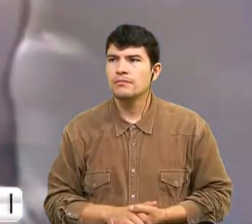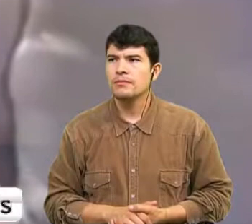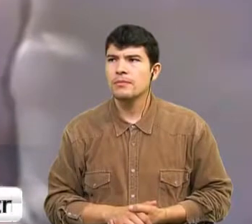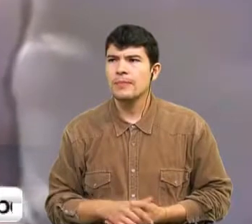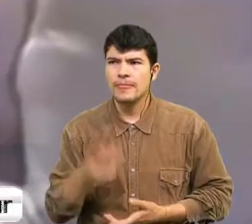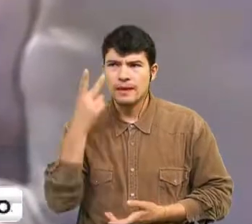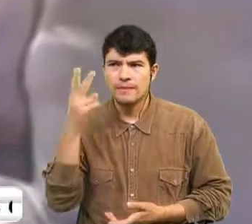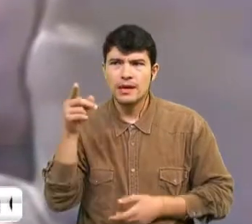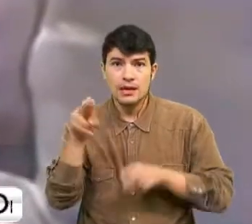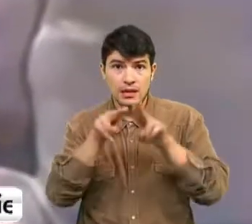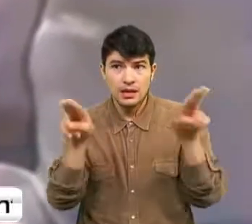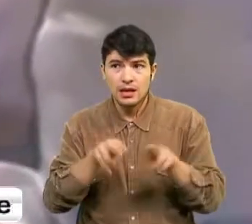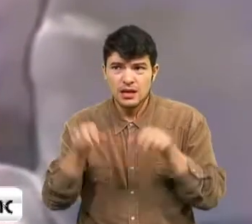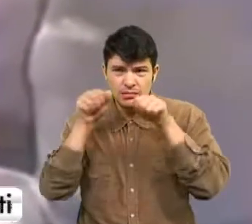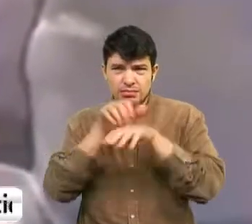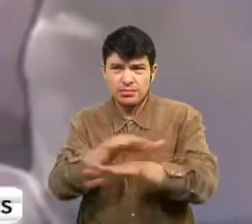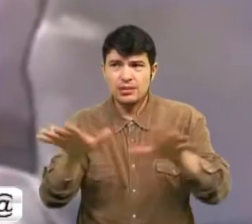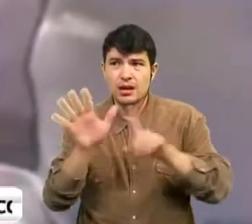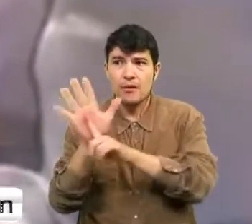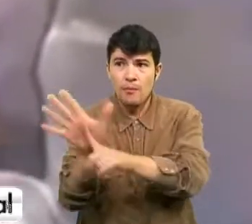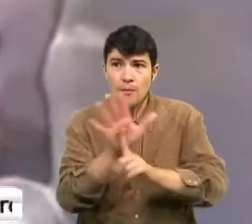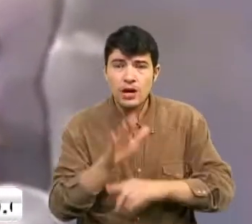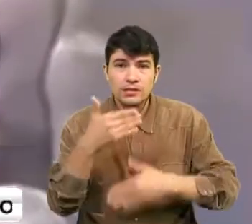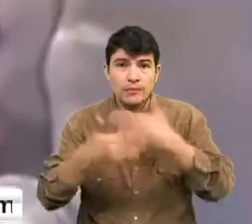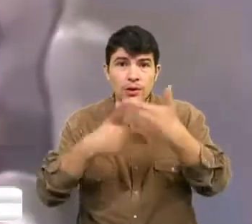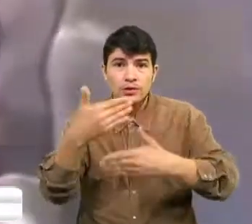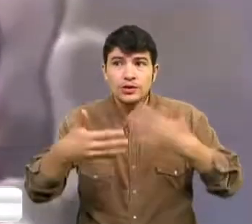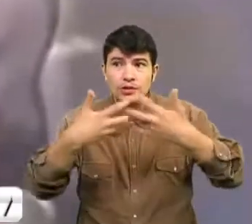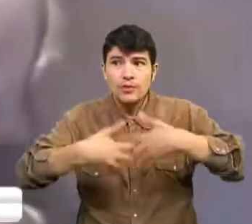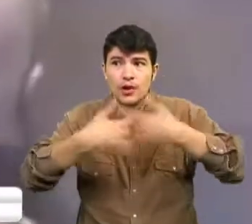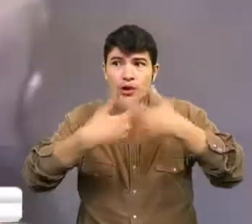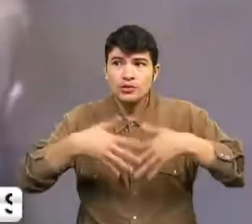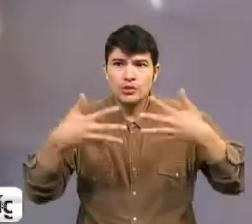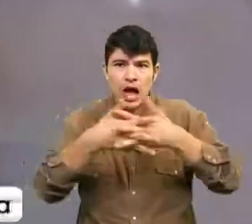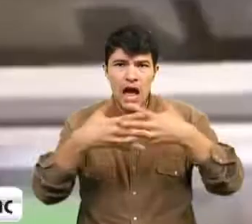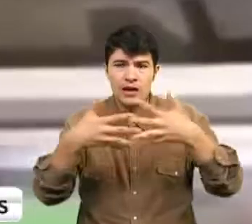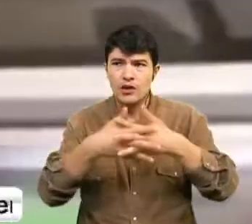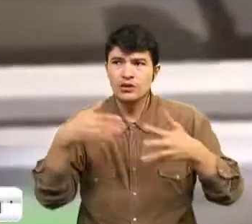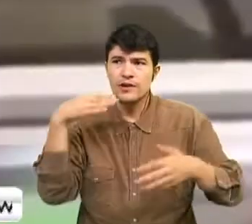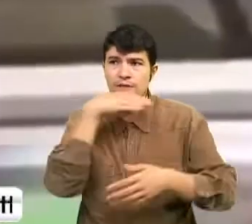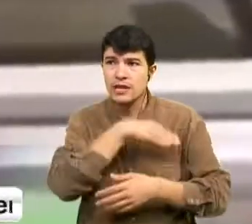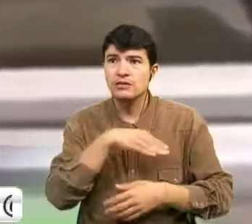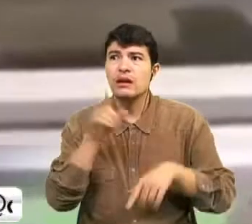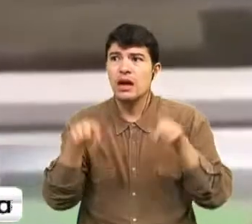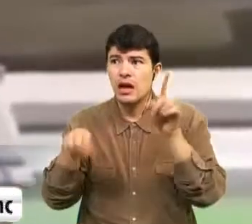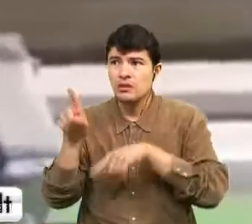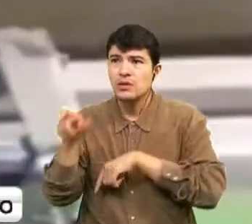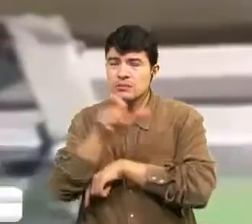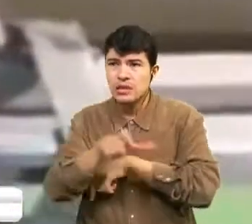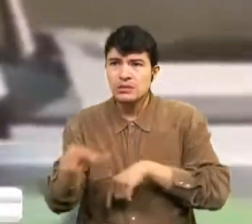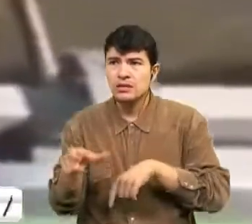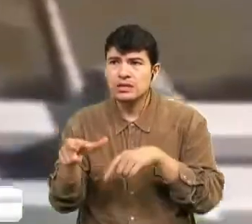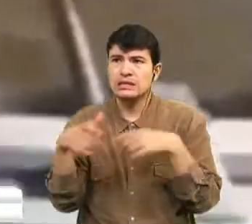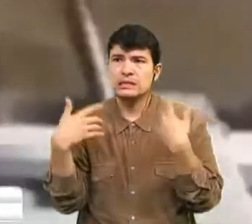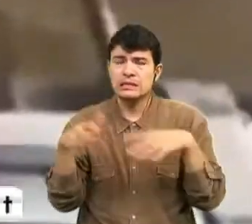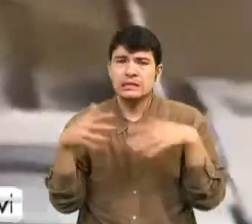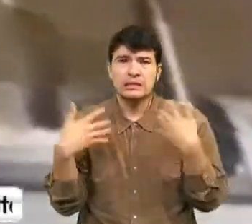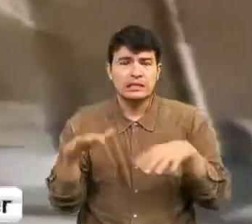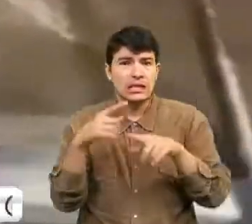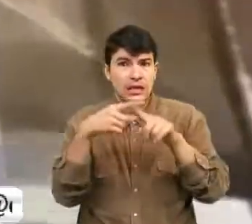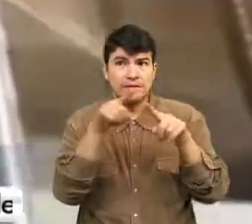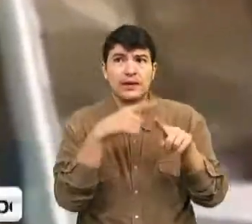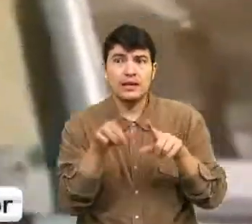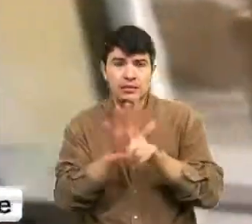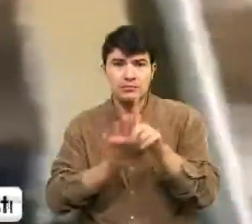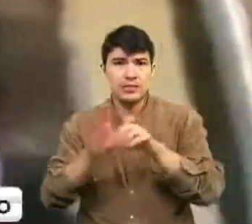Por internet en donde se muestra el presunto proceso de producción ha puesto en alerta a las autoridades sanitarias y a diferentes medios de